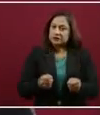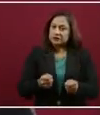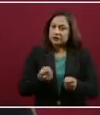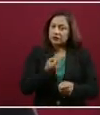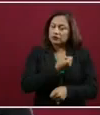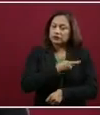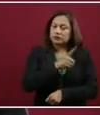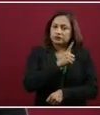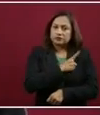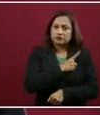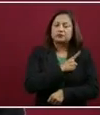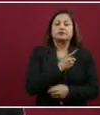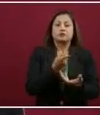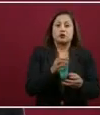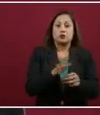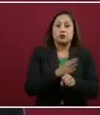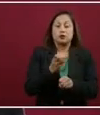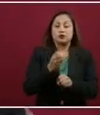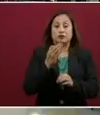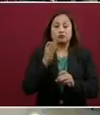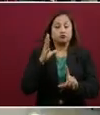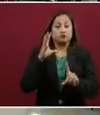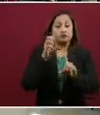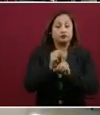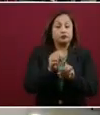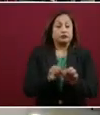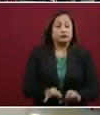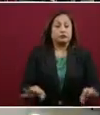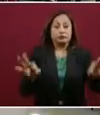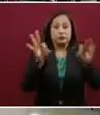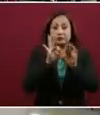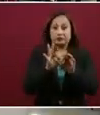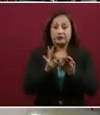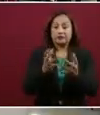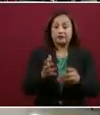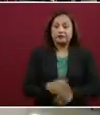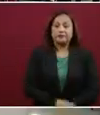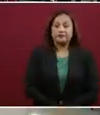muy, muy acuiciosa. Gracias.